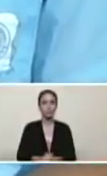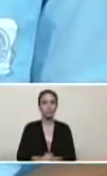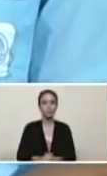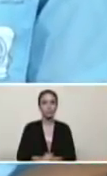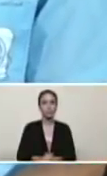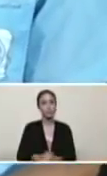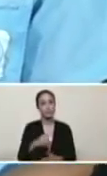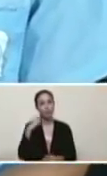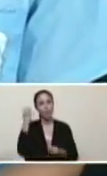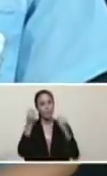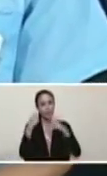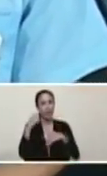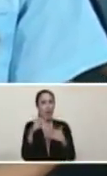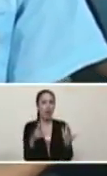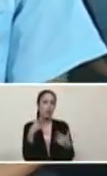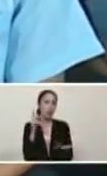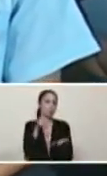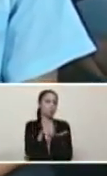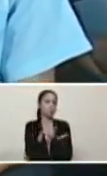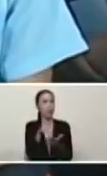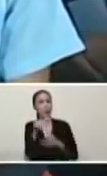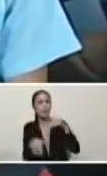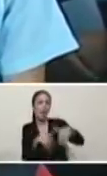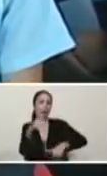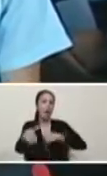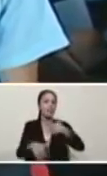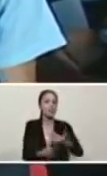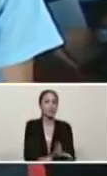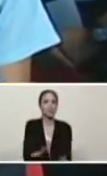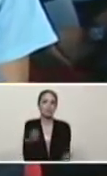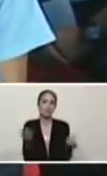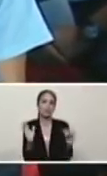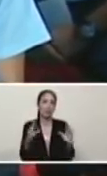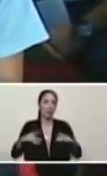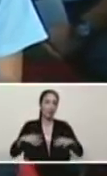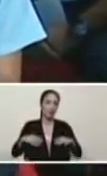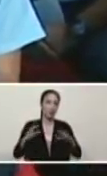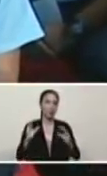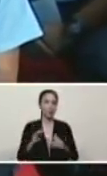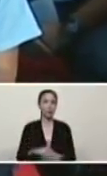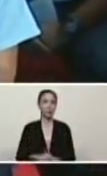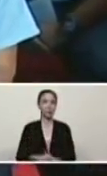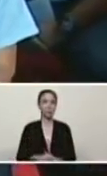¿Piensan ir a la playa aunque sea un día? ¿Dos días? ¿Tres días?